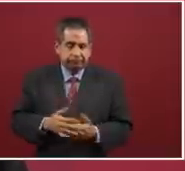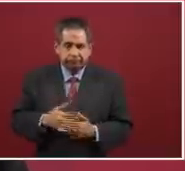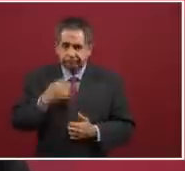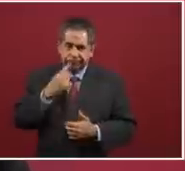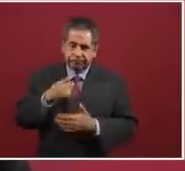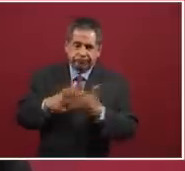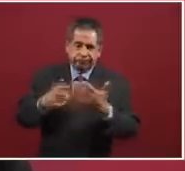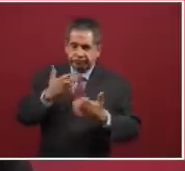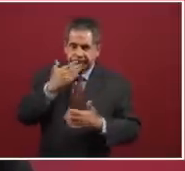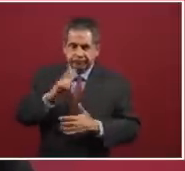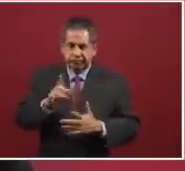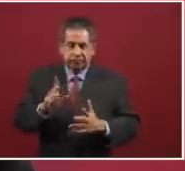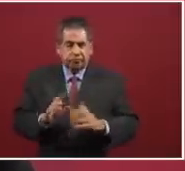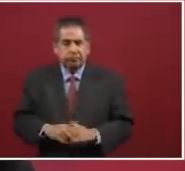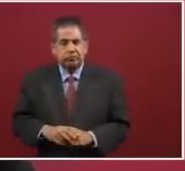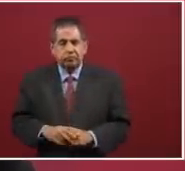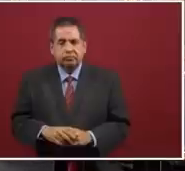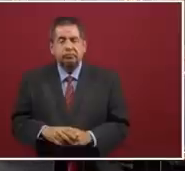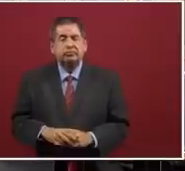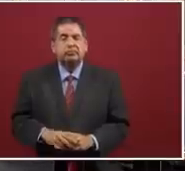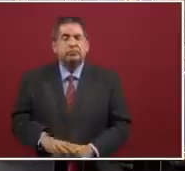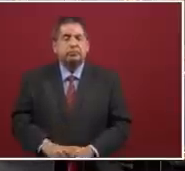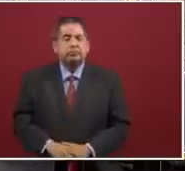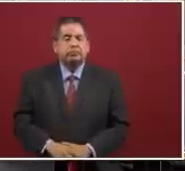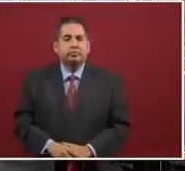condenado y no lo deseamos.